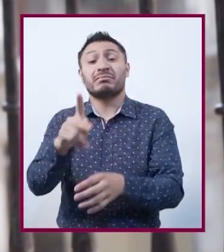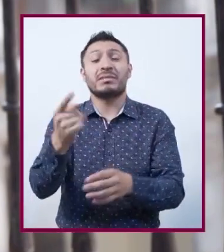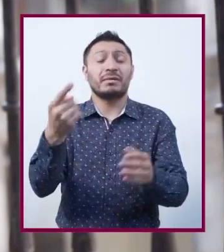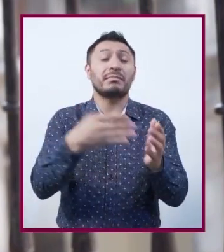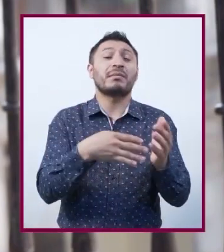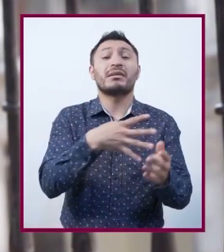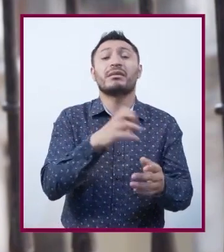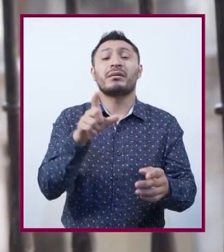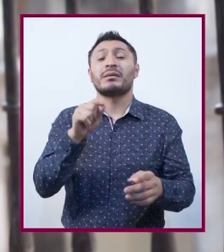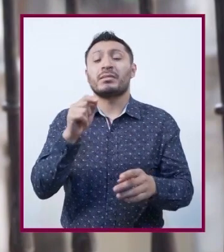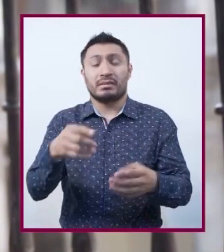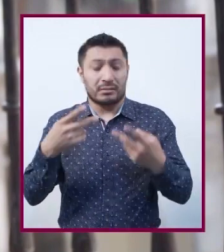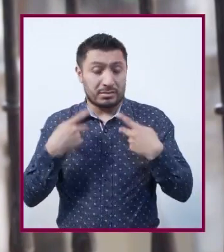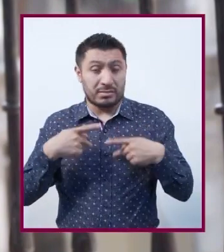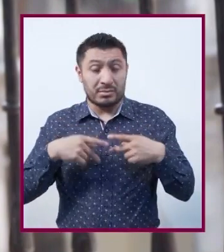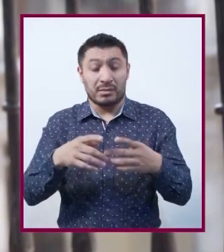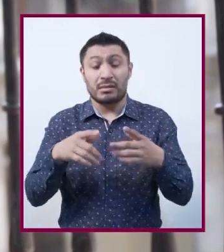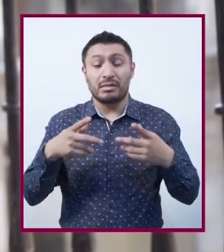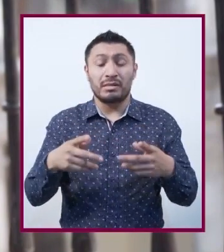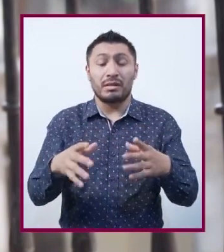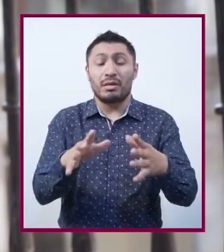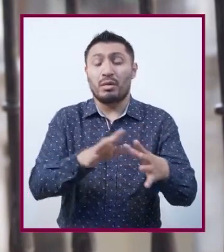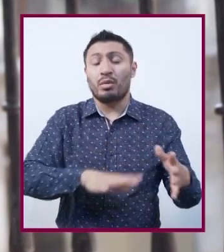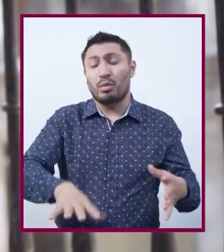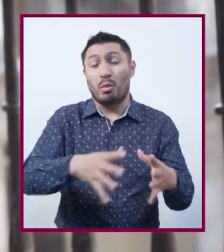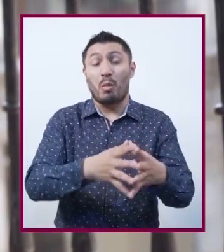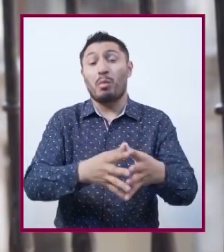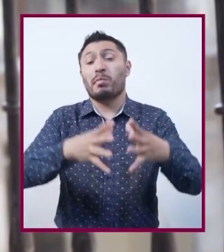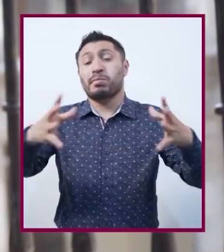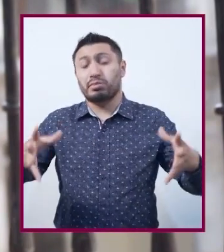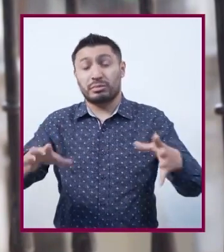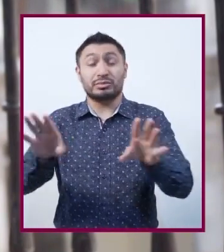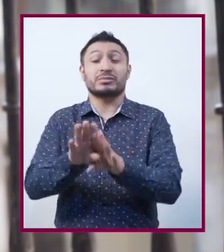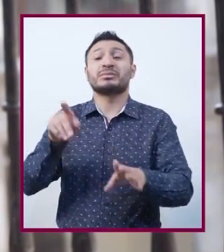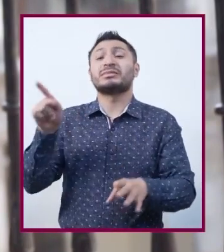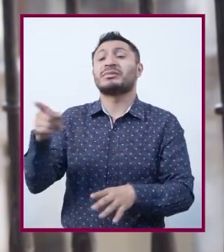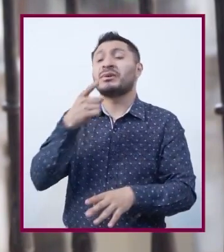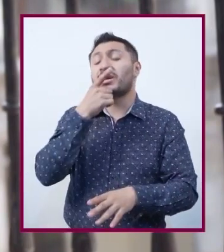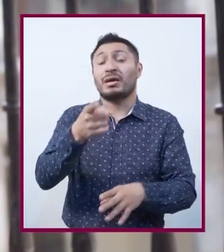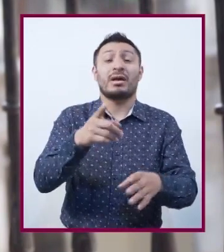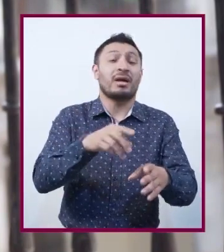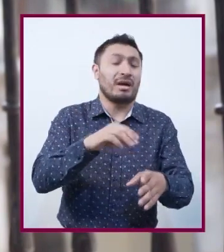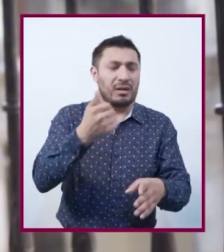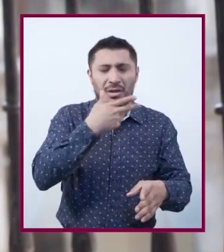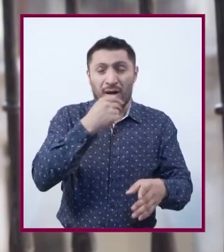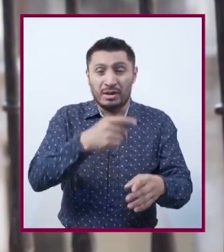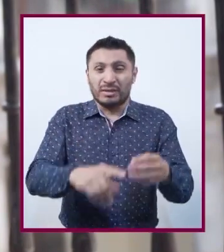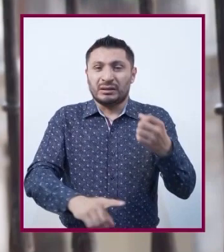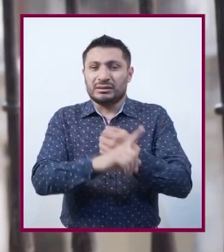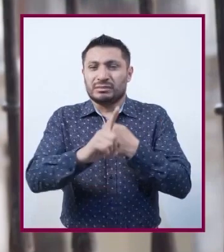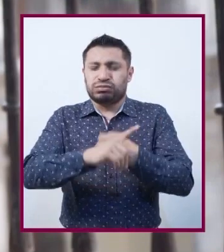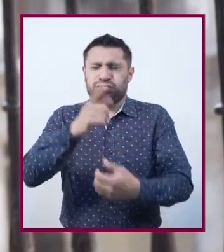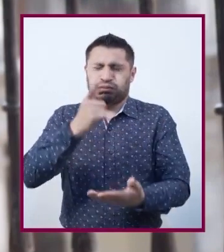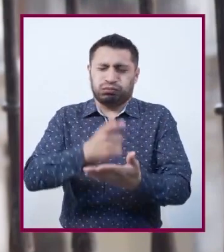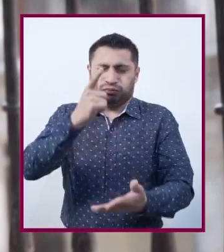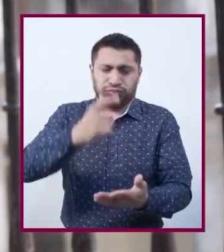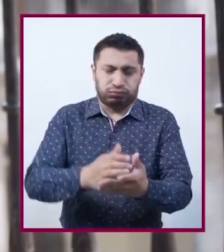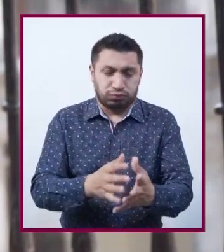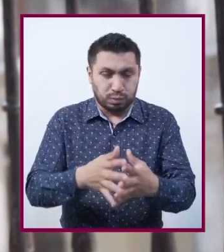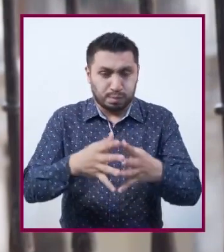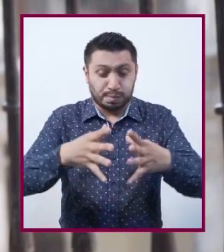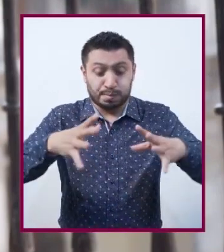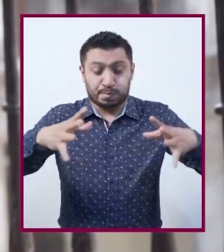útil. Pero en los 70s que crece la población, un tema que decía Torres Bodet, que tenía el